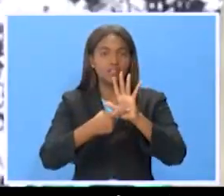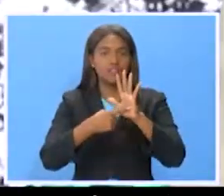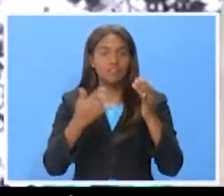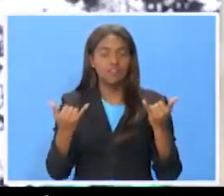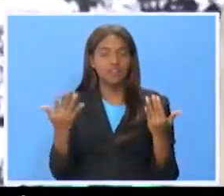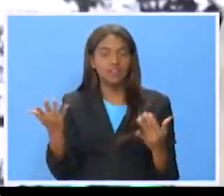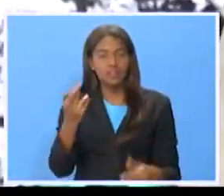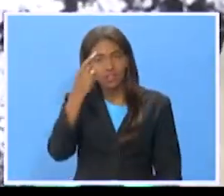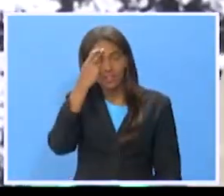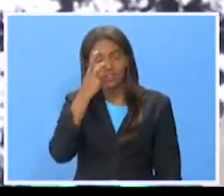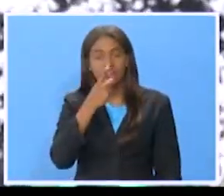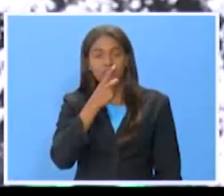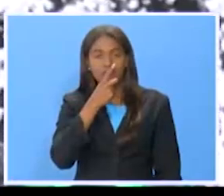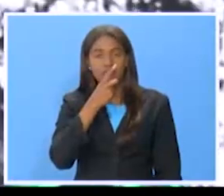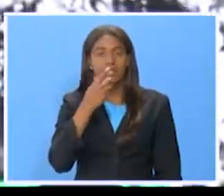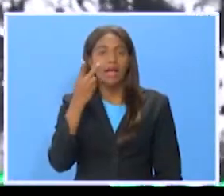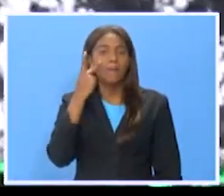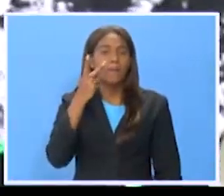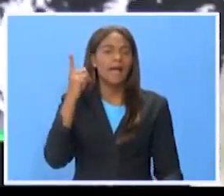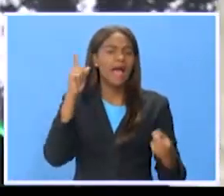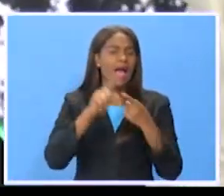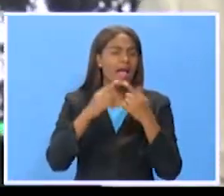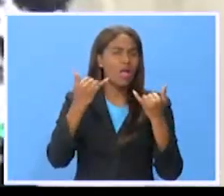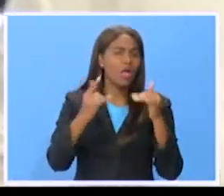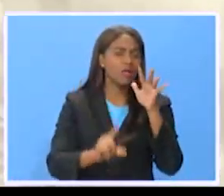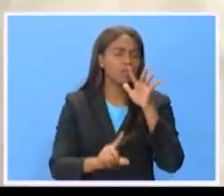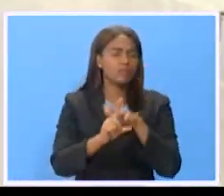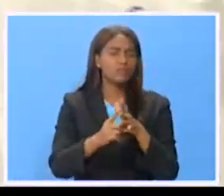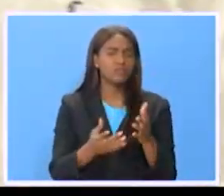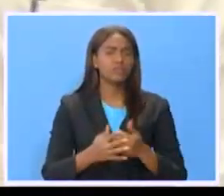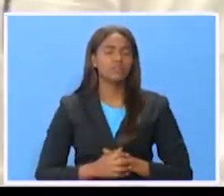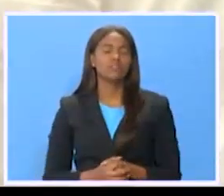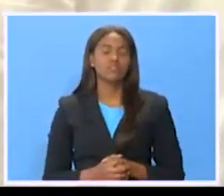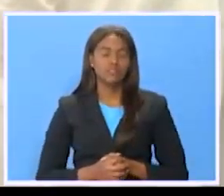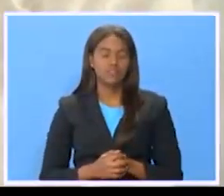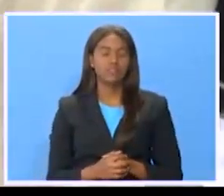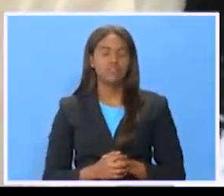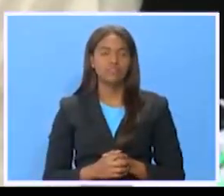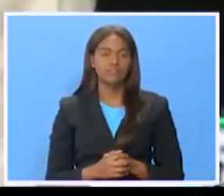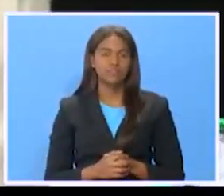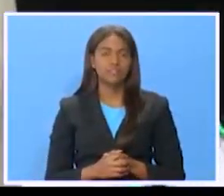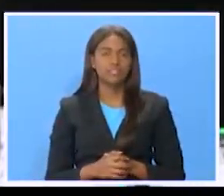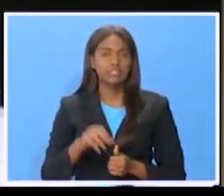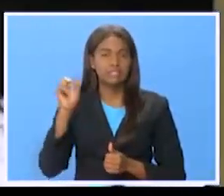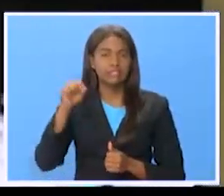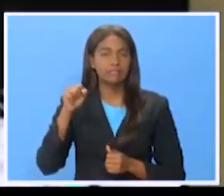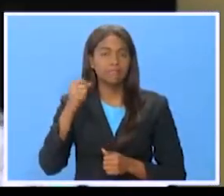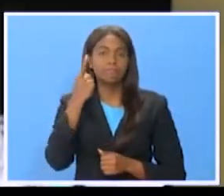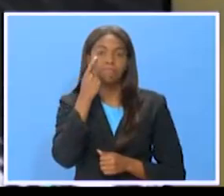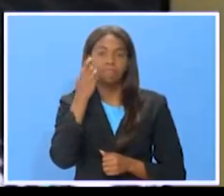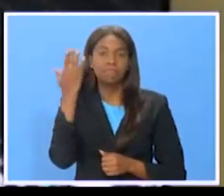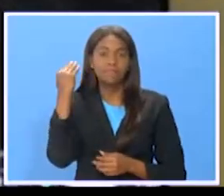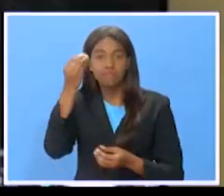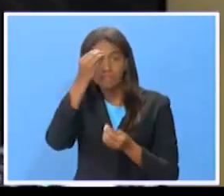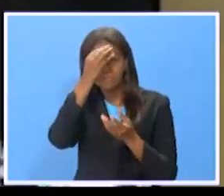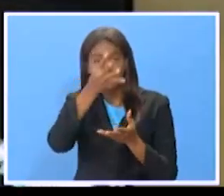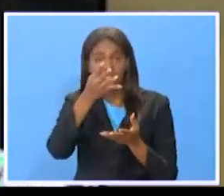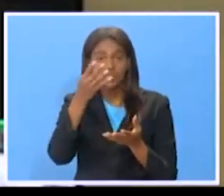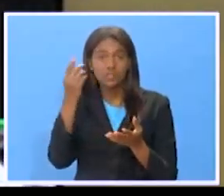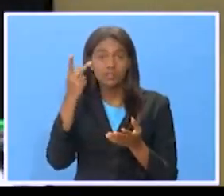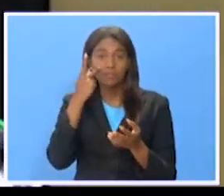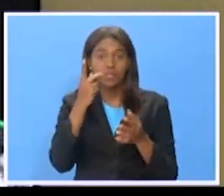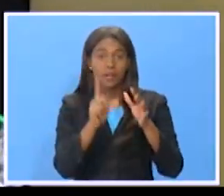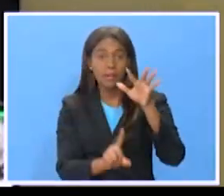República Dominicana. Queremos saber hasta cuándo tendremos esta incidencia. Sí, tal y como comenta, seguimos bajo la